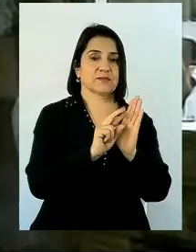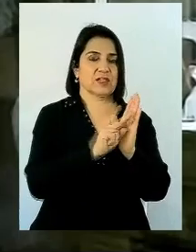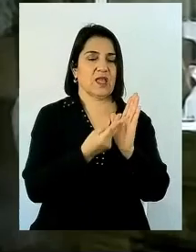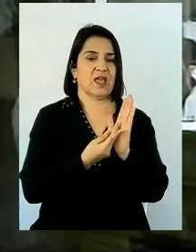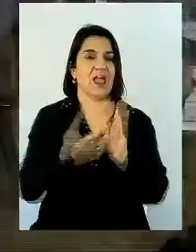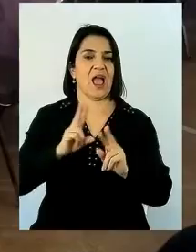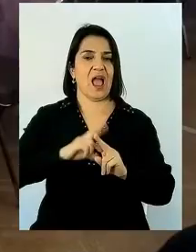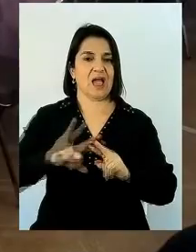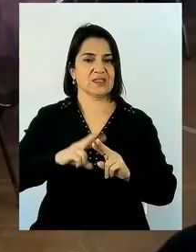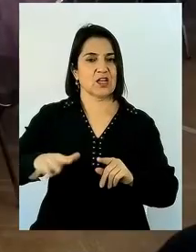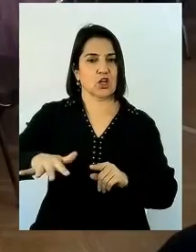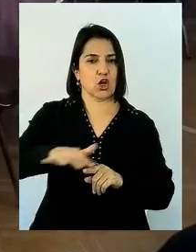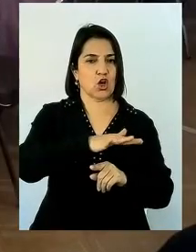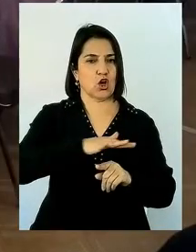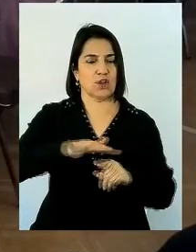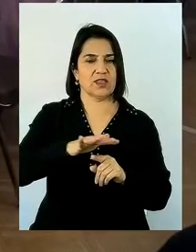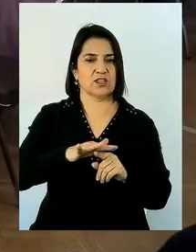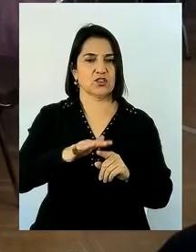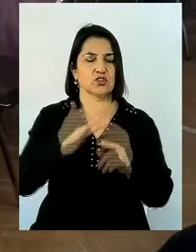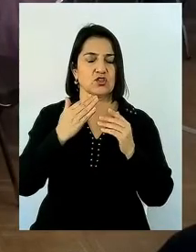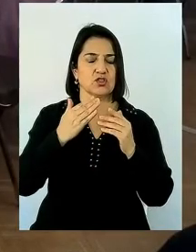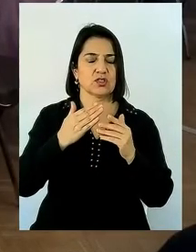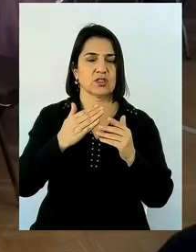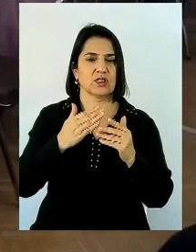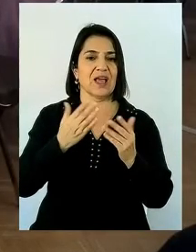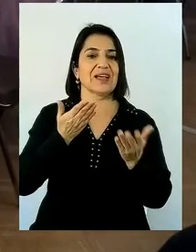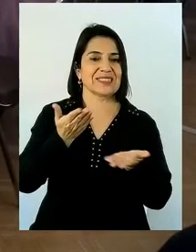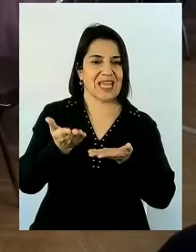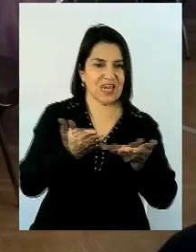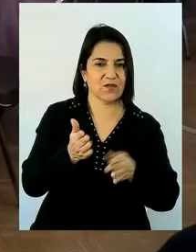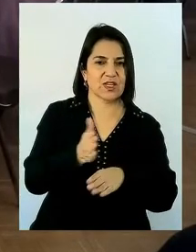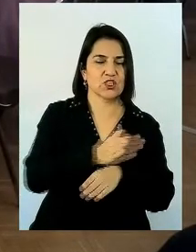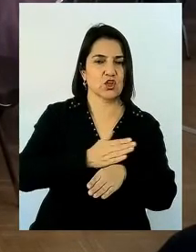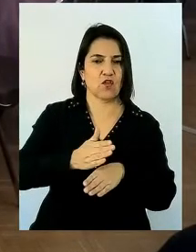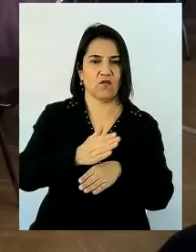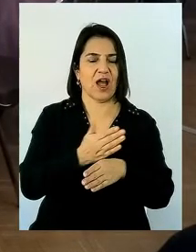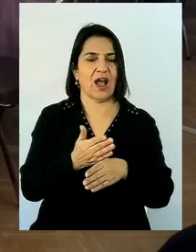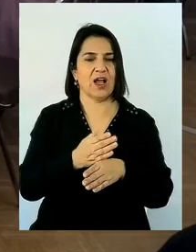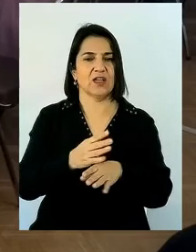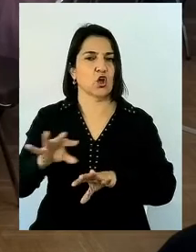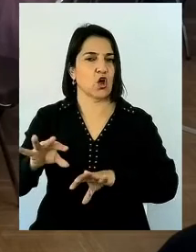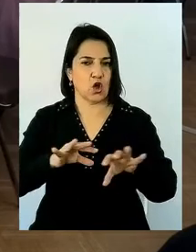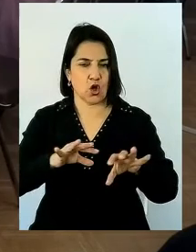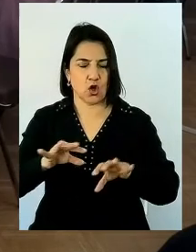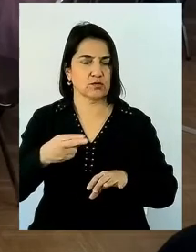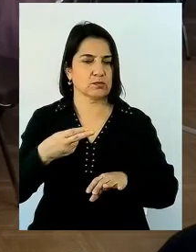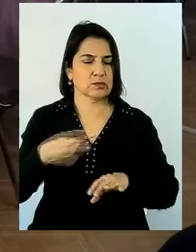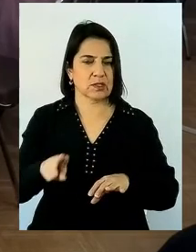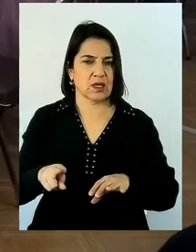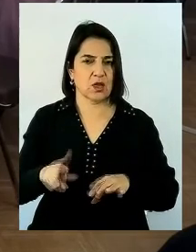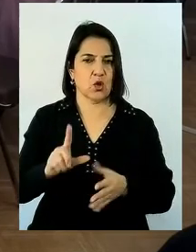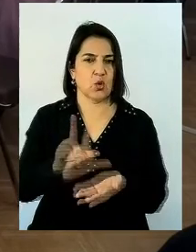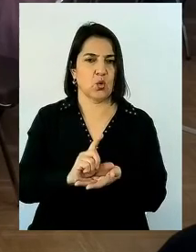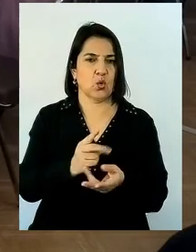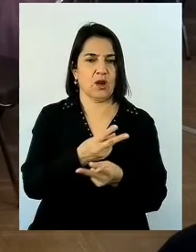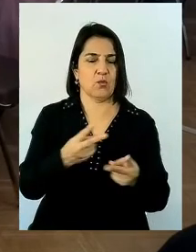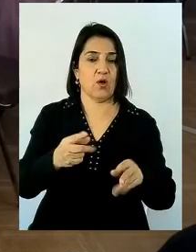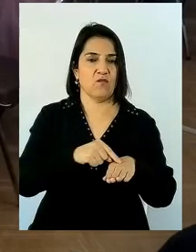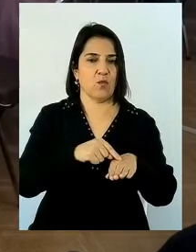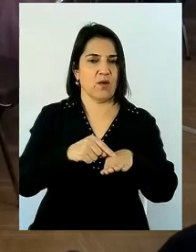de servicio, o sea, de servicio básico, bienes y espacios públicos, movilidad segura, sustentable, conectividad y seguridad